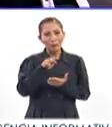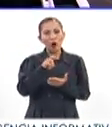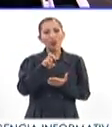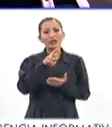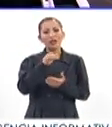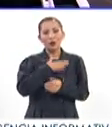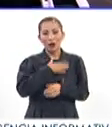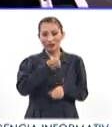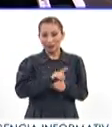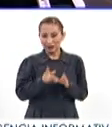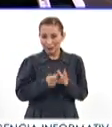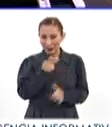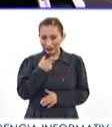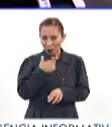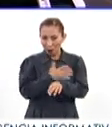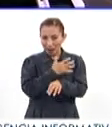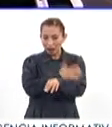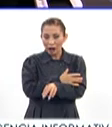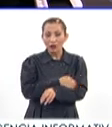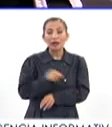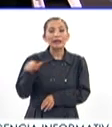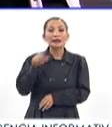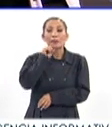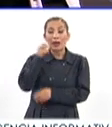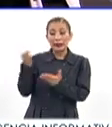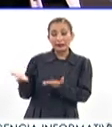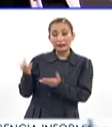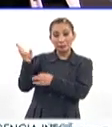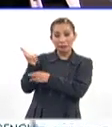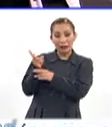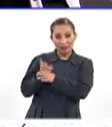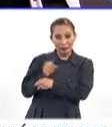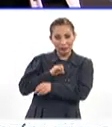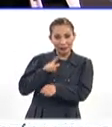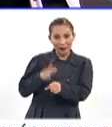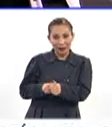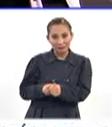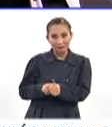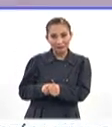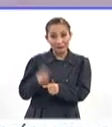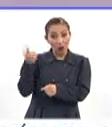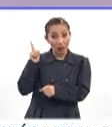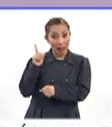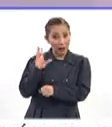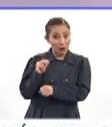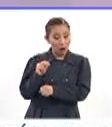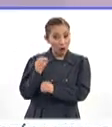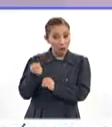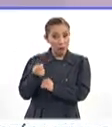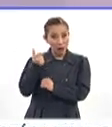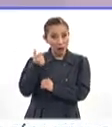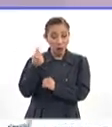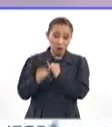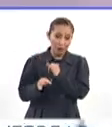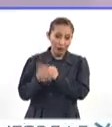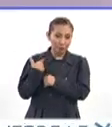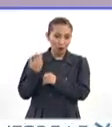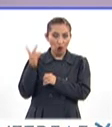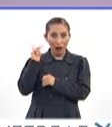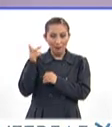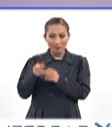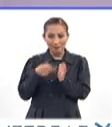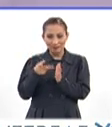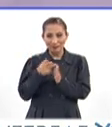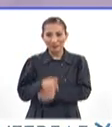Mauricio. Buenos días nuevamente. Buenos días. Gracias por acompañarnos este jueves. Y bueno, pues tenemos una invitada muy especial. Que ojalá no sea la primera en la última vez que nos acompañe. Esperemos que nos